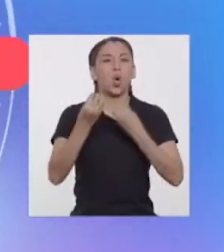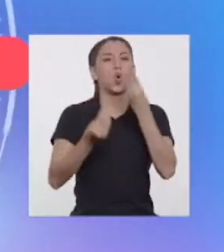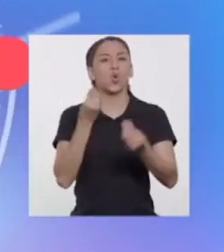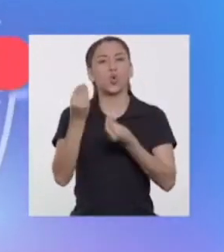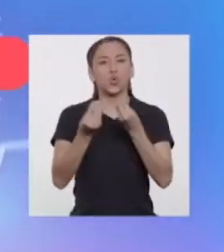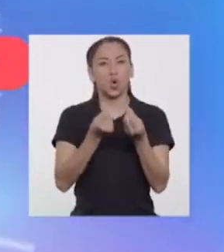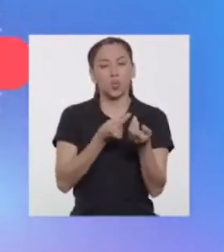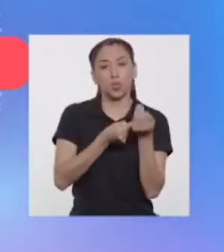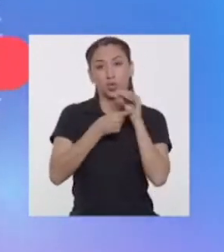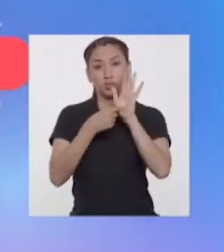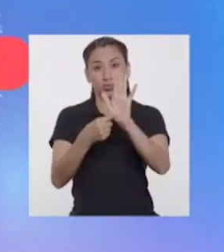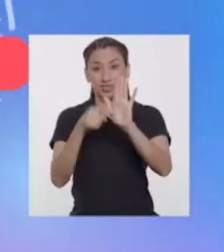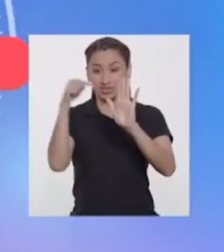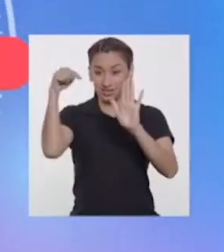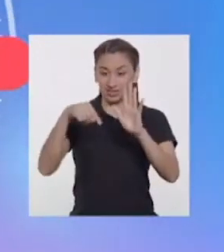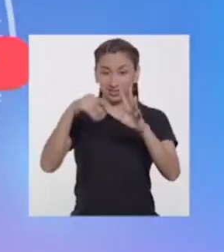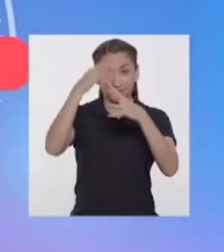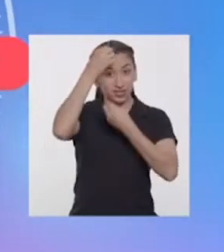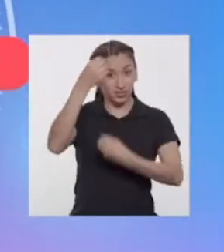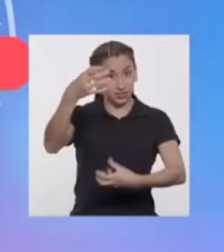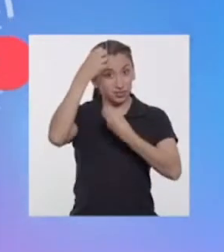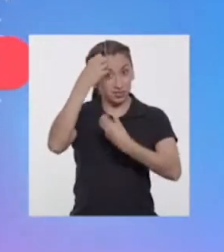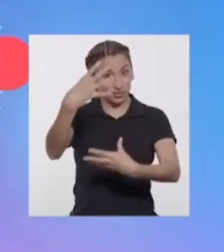¿Cómo expresarás esta información?